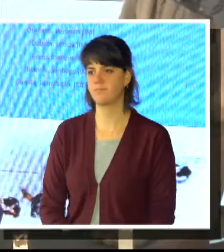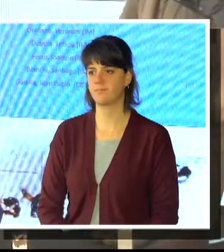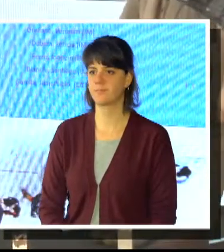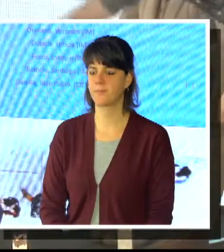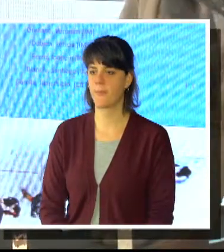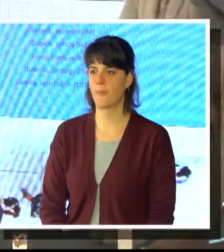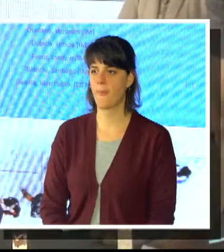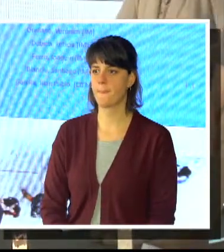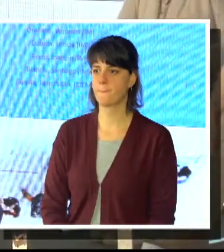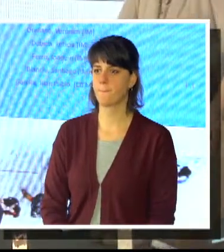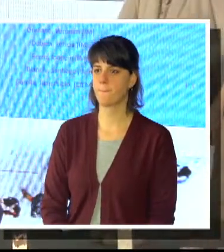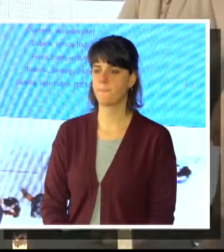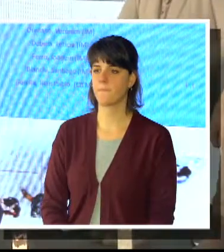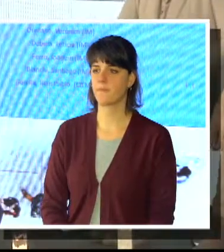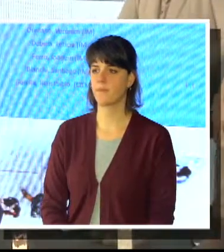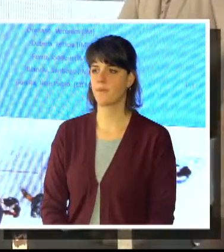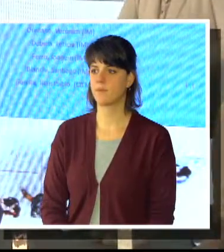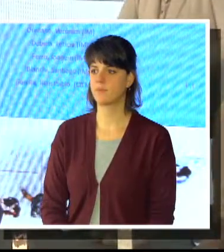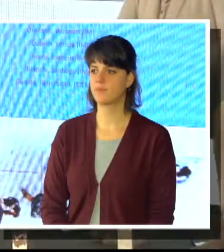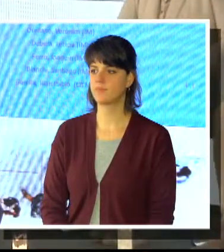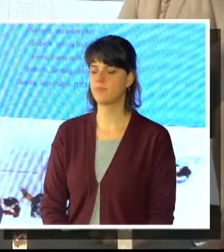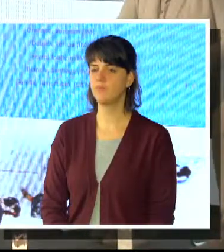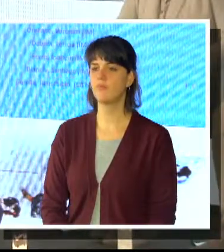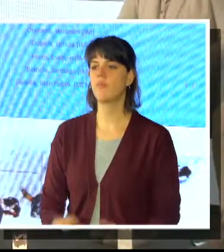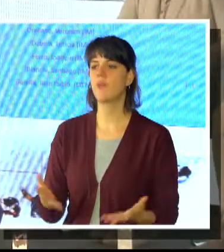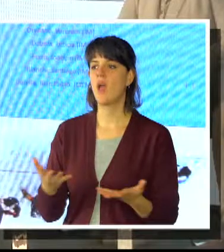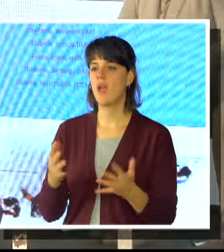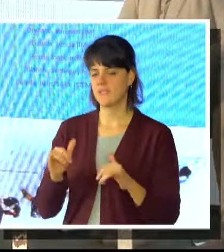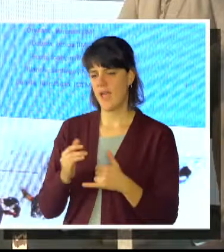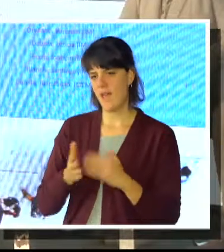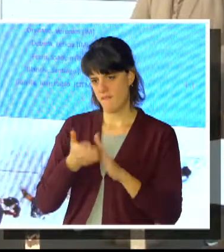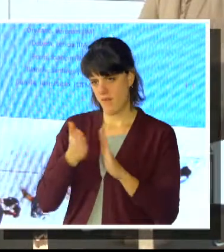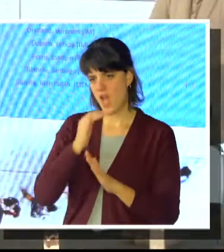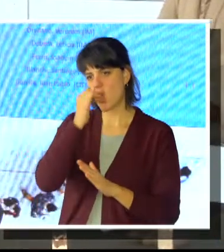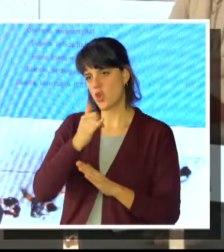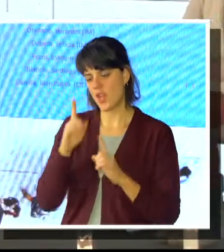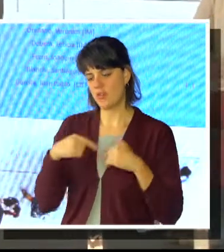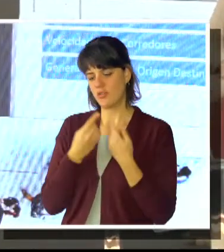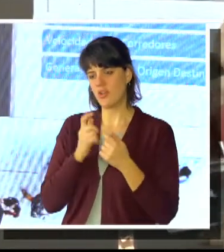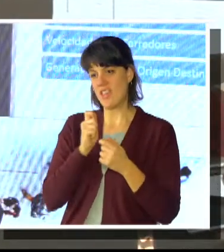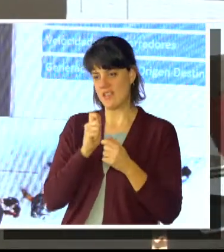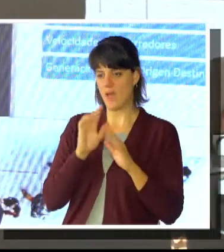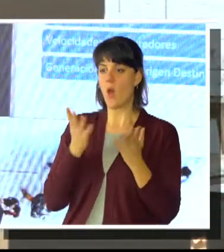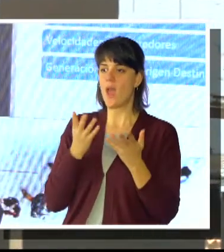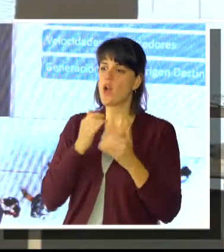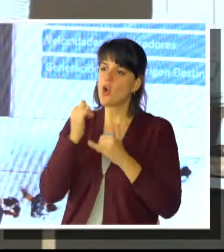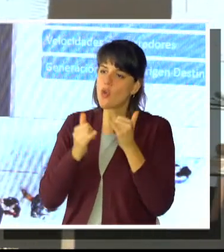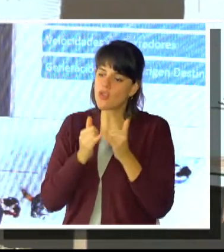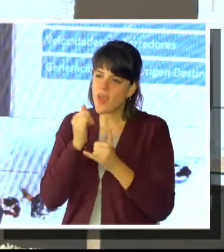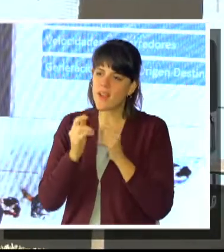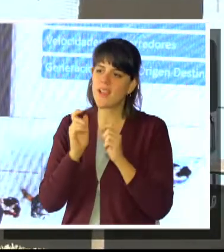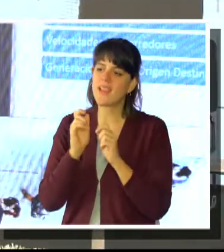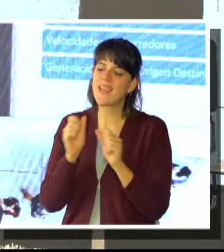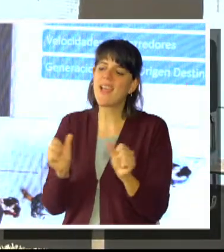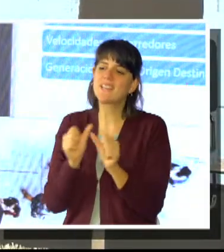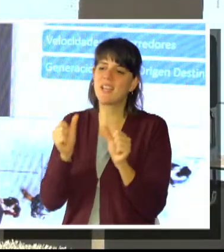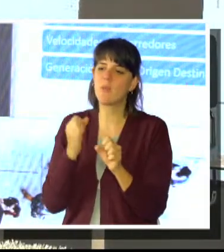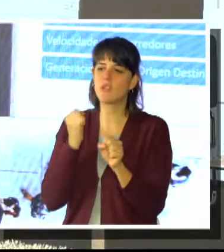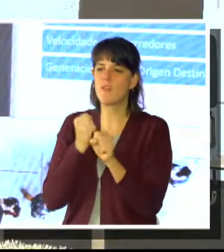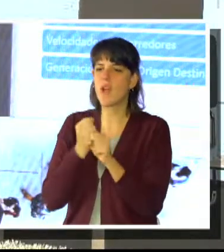para la implantación de la plataforma de ciudades inteligentes y, por lo tanto, del ecosistema Hadoop. Juan Pablo es